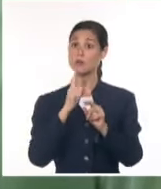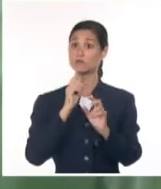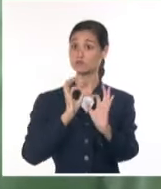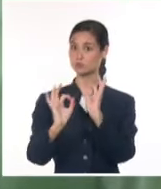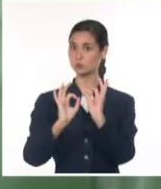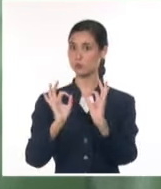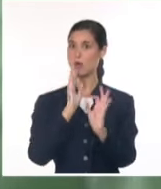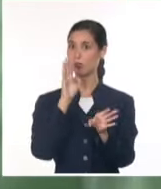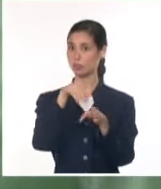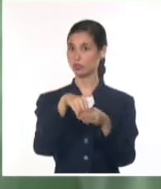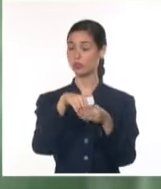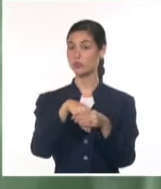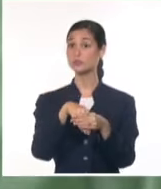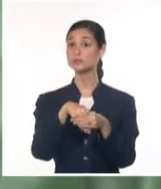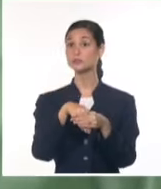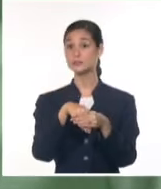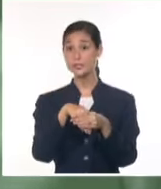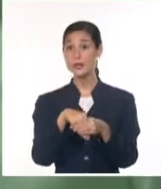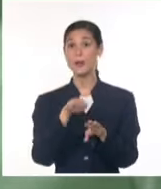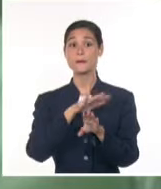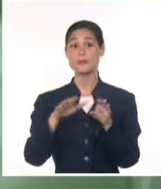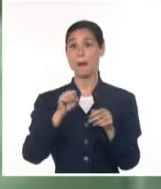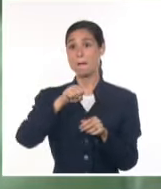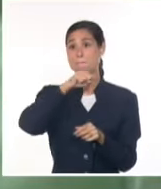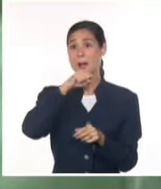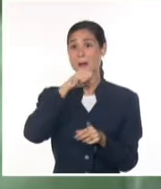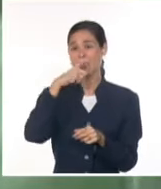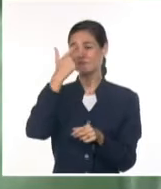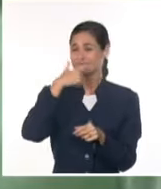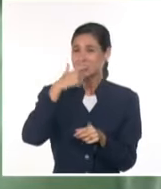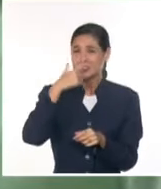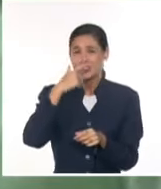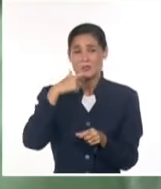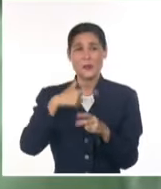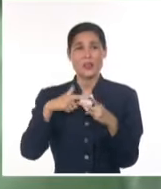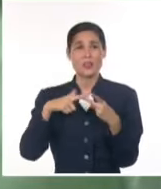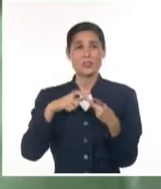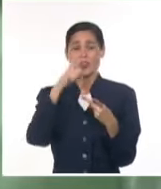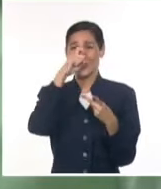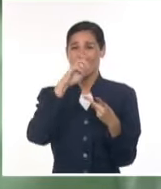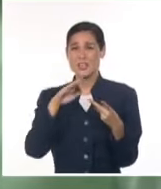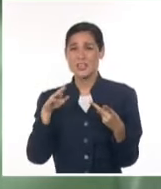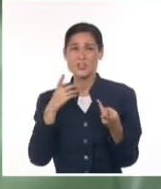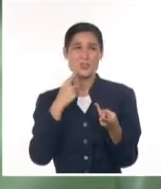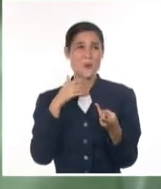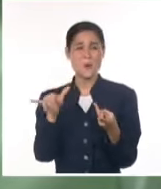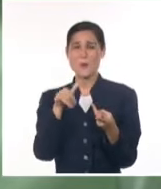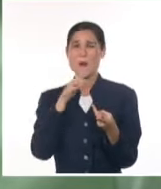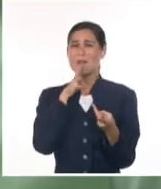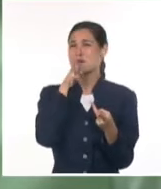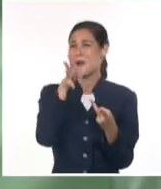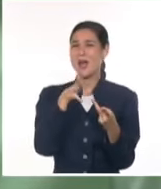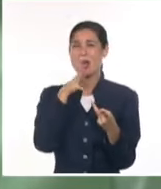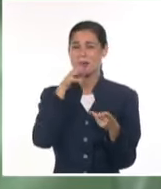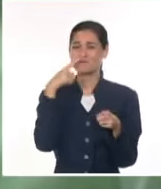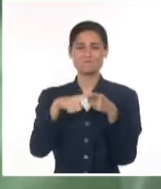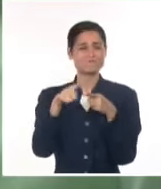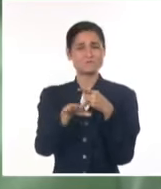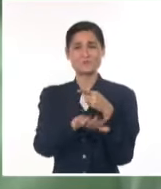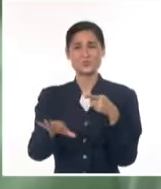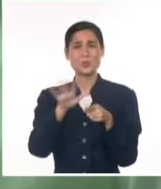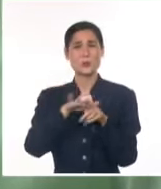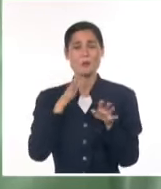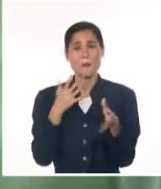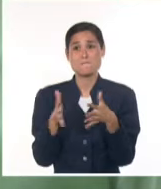aire, pero ya había mamás llorando, había niños ansiosos, personal del hospital que estaba al cuidado de ellos